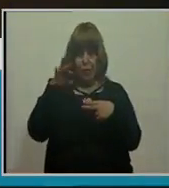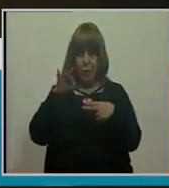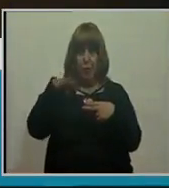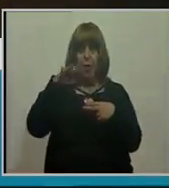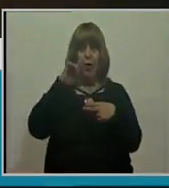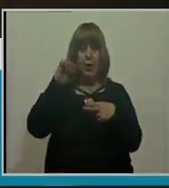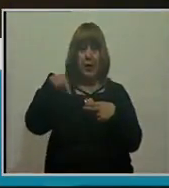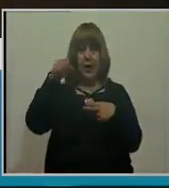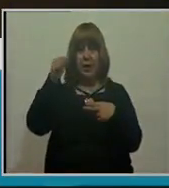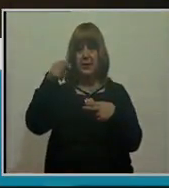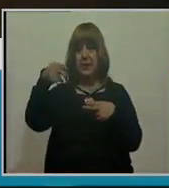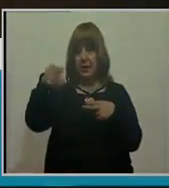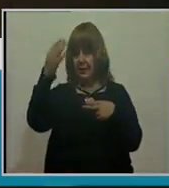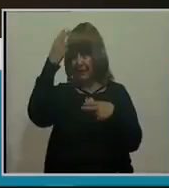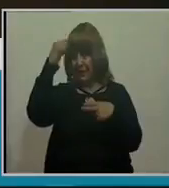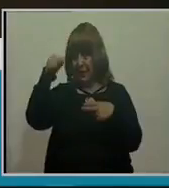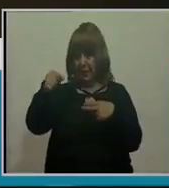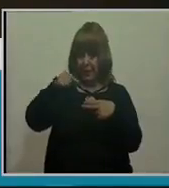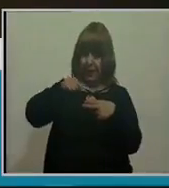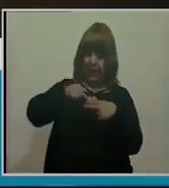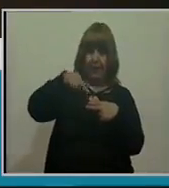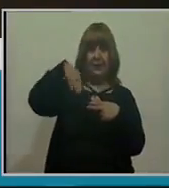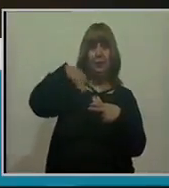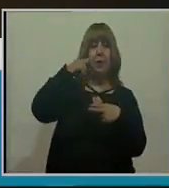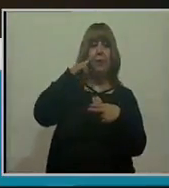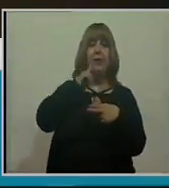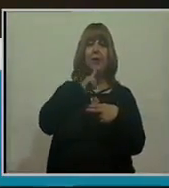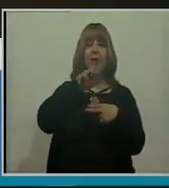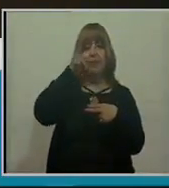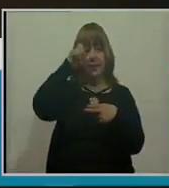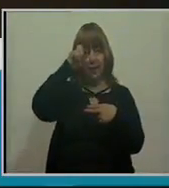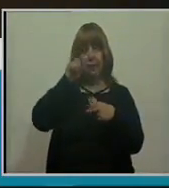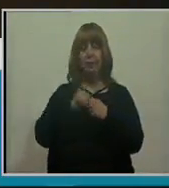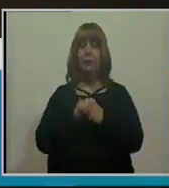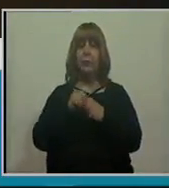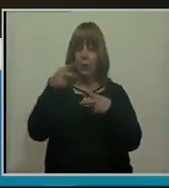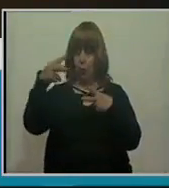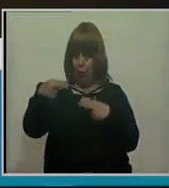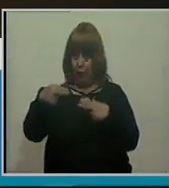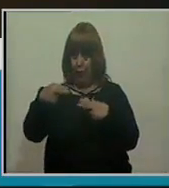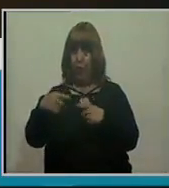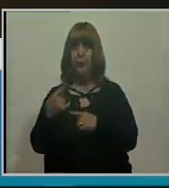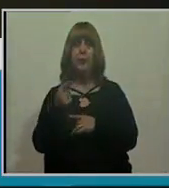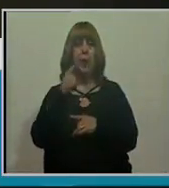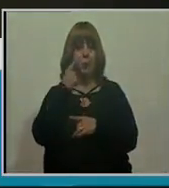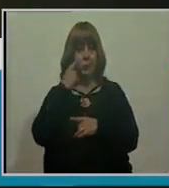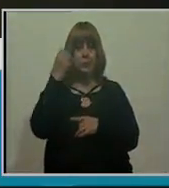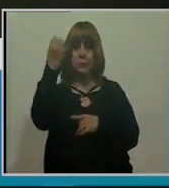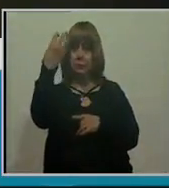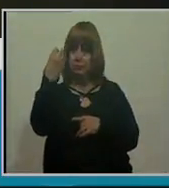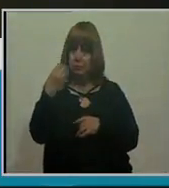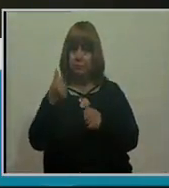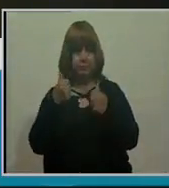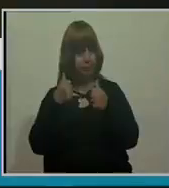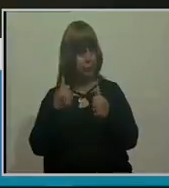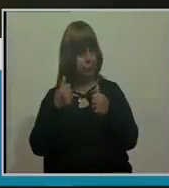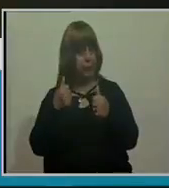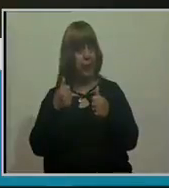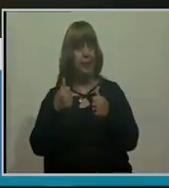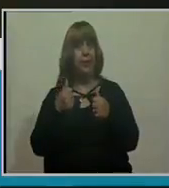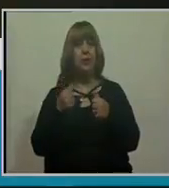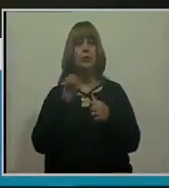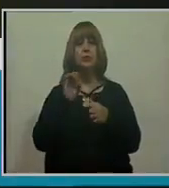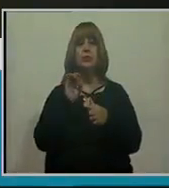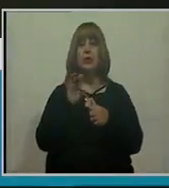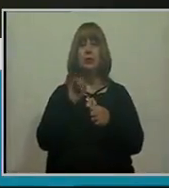San Martín y Mitre. La red semafórica a esta hora de la mañana se mantiene en forma completamente normal. Siempre sugerimos alguna recomendación a los conductores, y en este